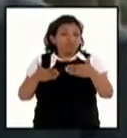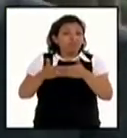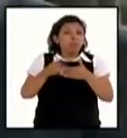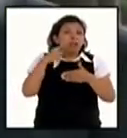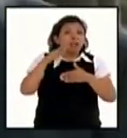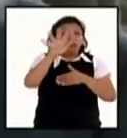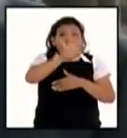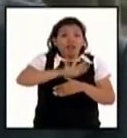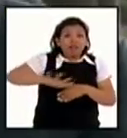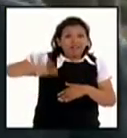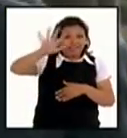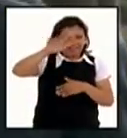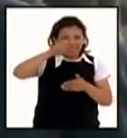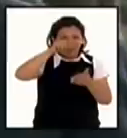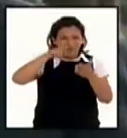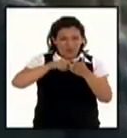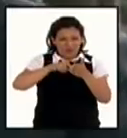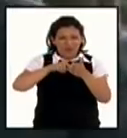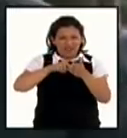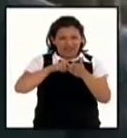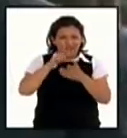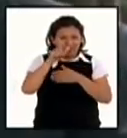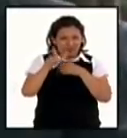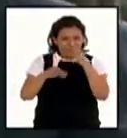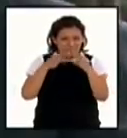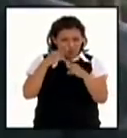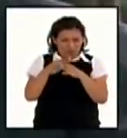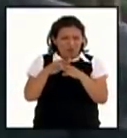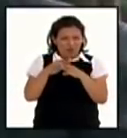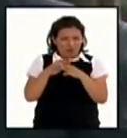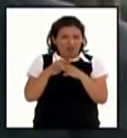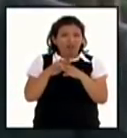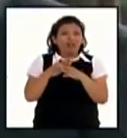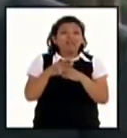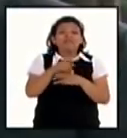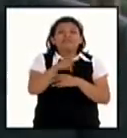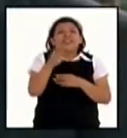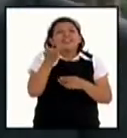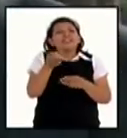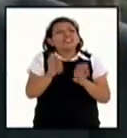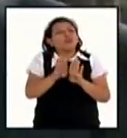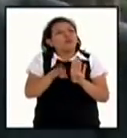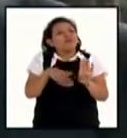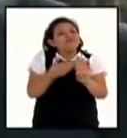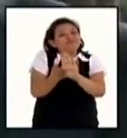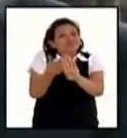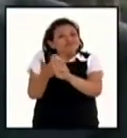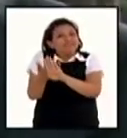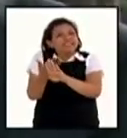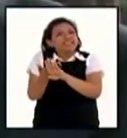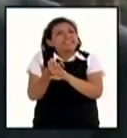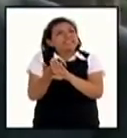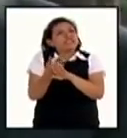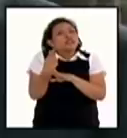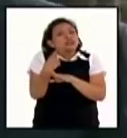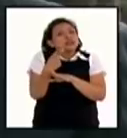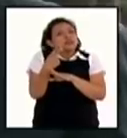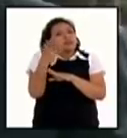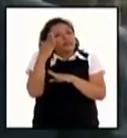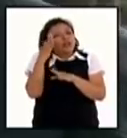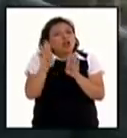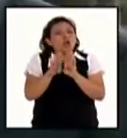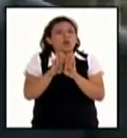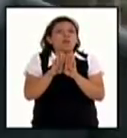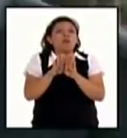Templo Internacional sede de la Luz del Mundo, que, digo, violenta ciertos principios elementales del desarrollo